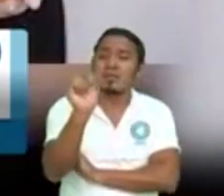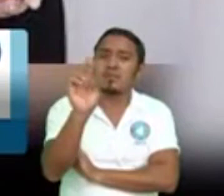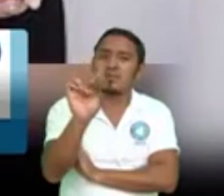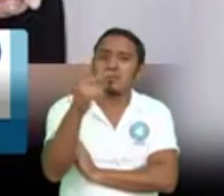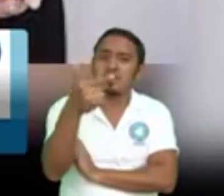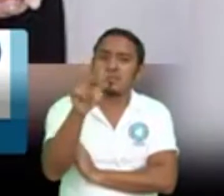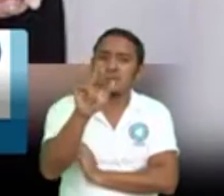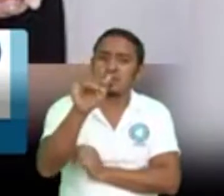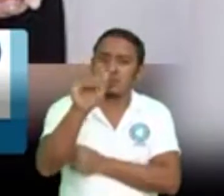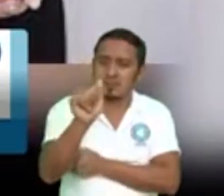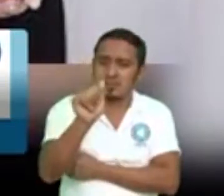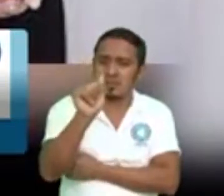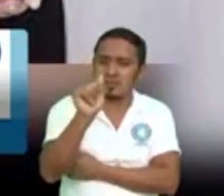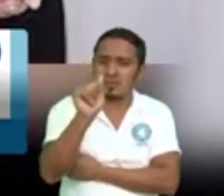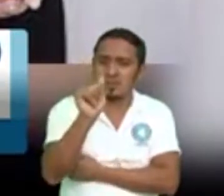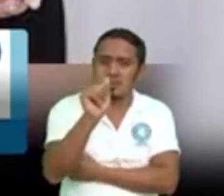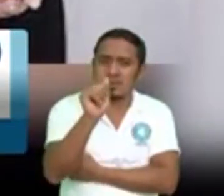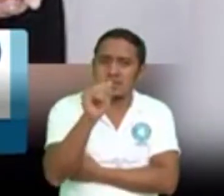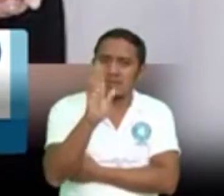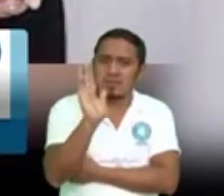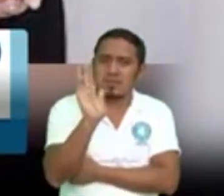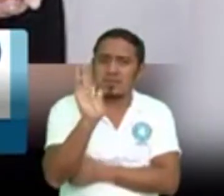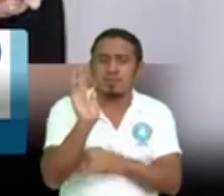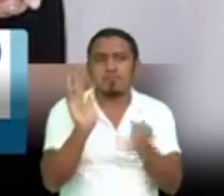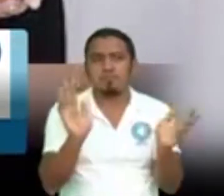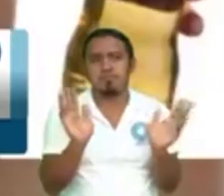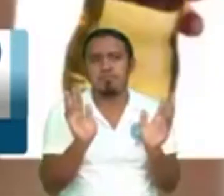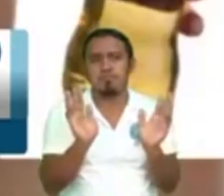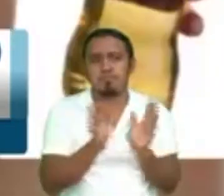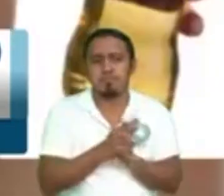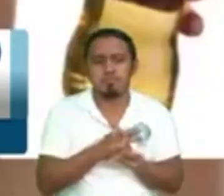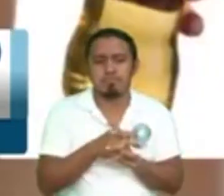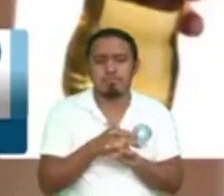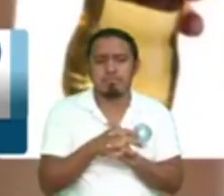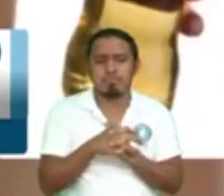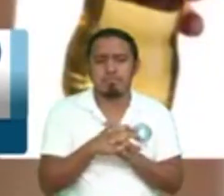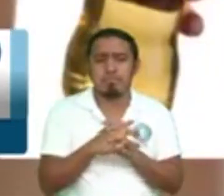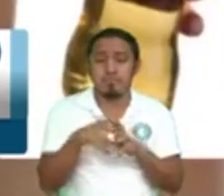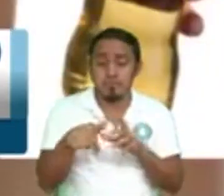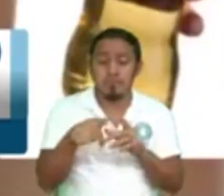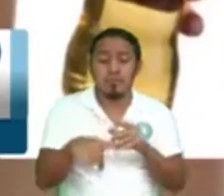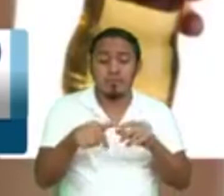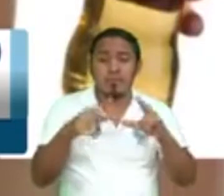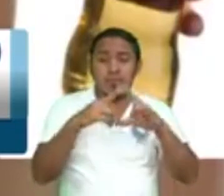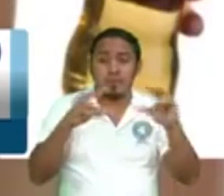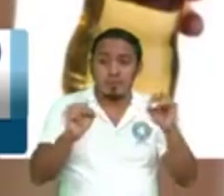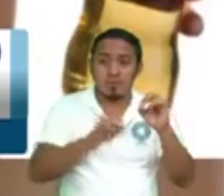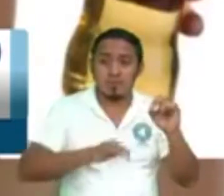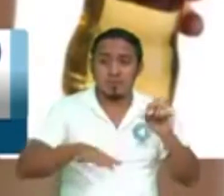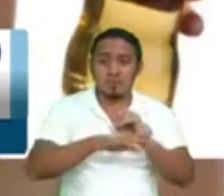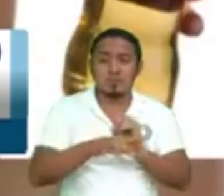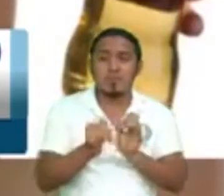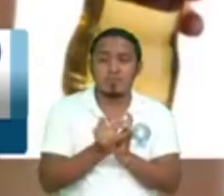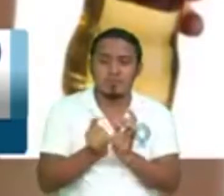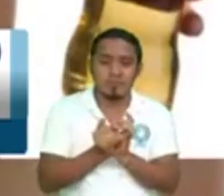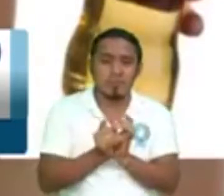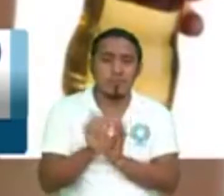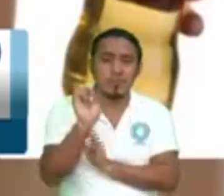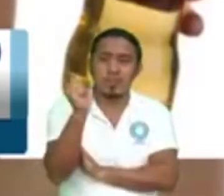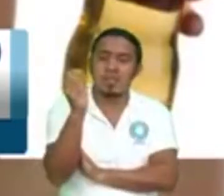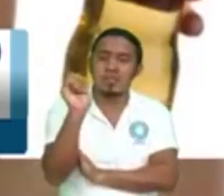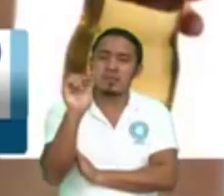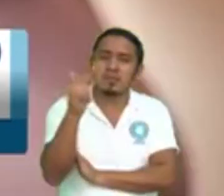ahora está como, a ver, sabemos de que en esta sociedad, pues, Es una ahora fermentación, sí. la sangría,